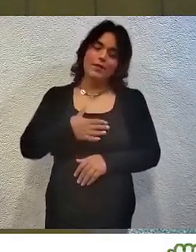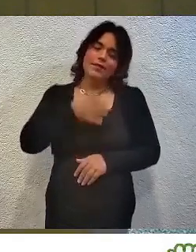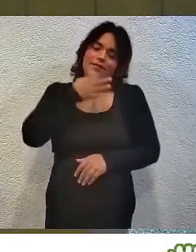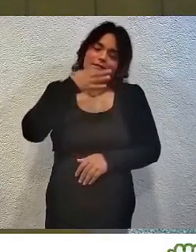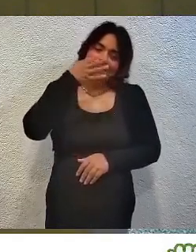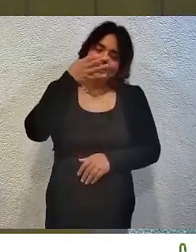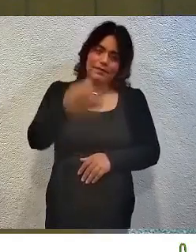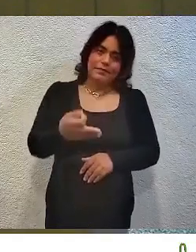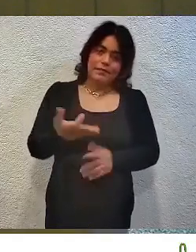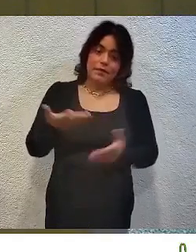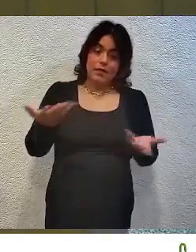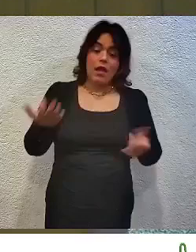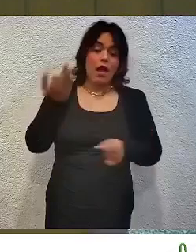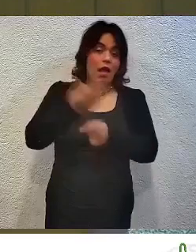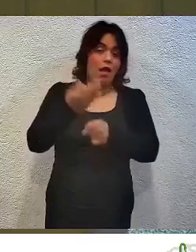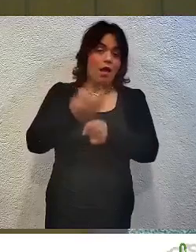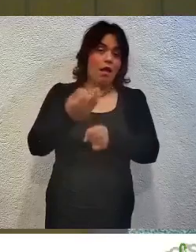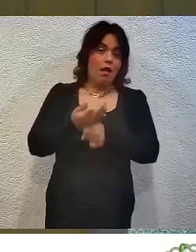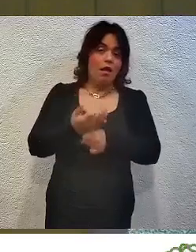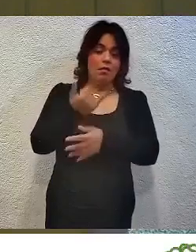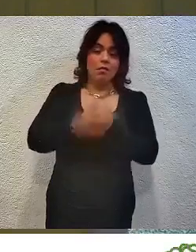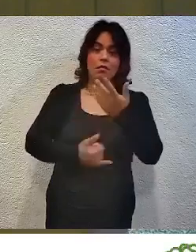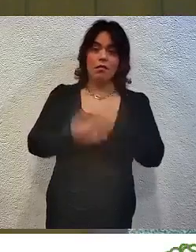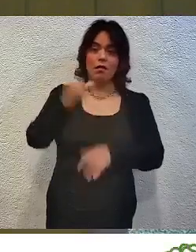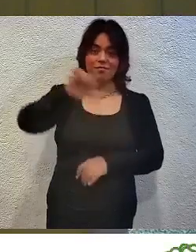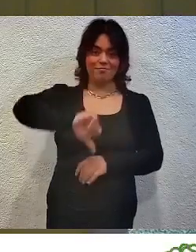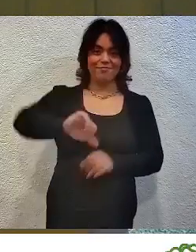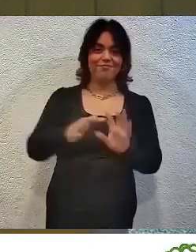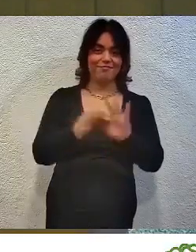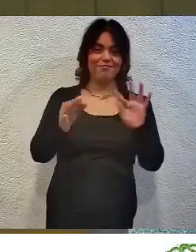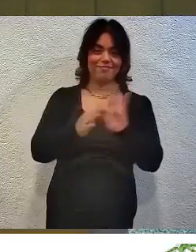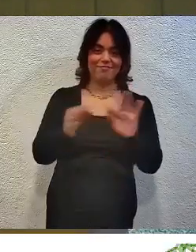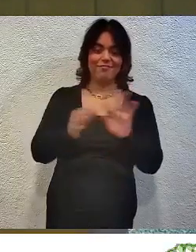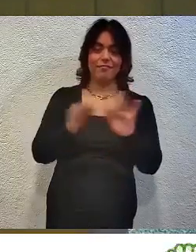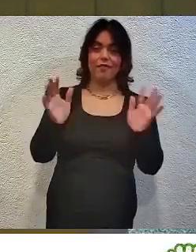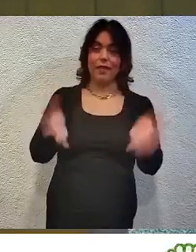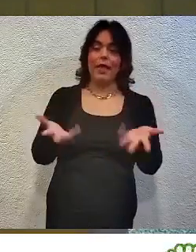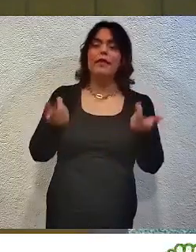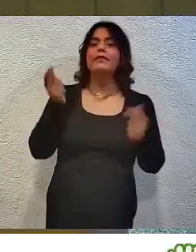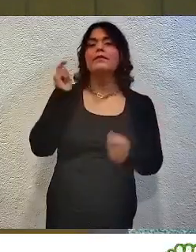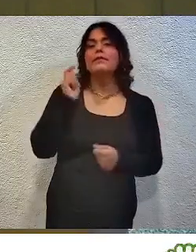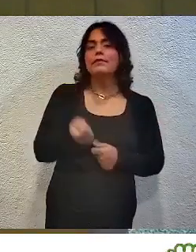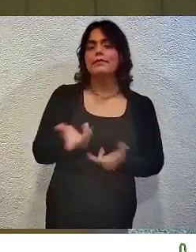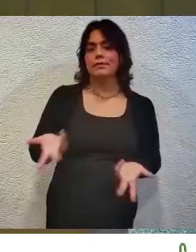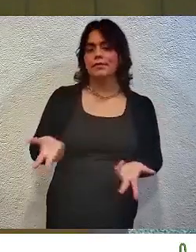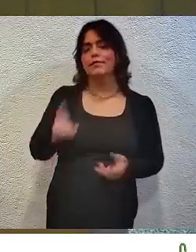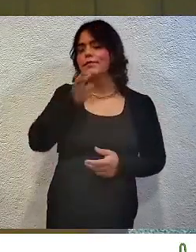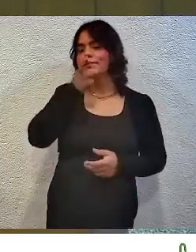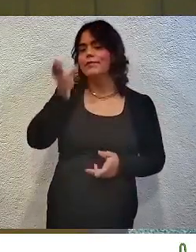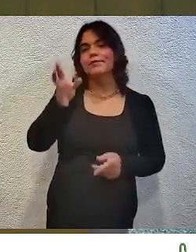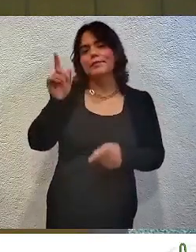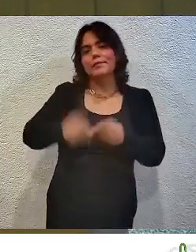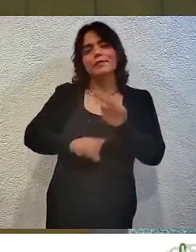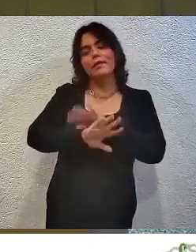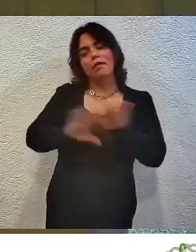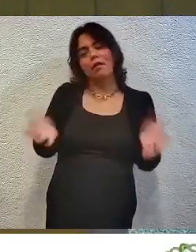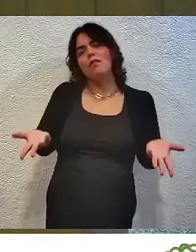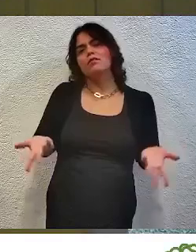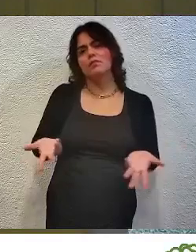Porque lo que estamos haciendo en el proyecto que se nos propone es revocar la resolución para